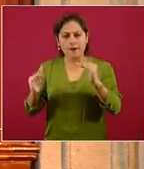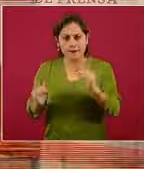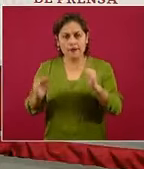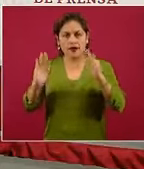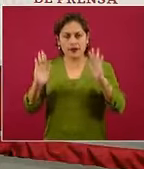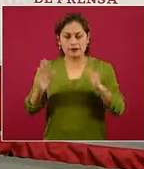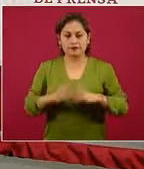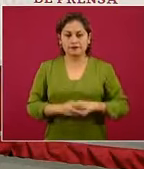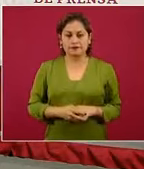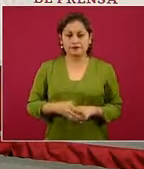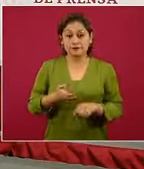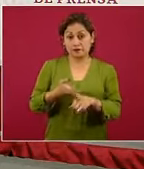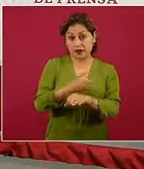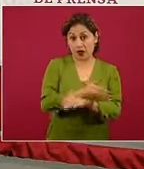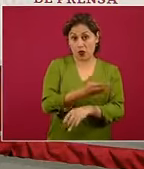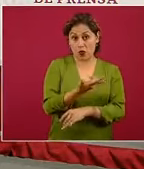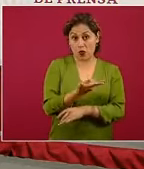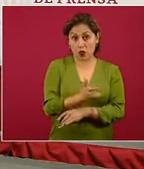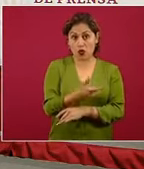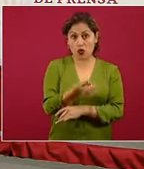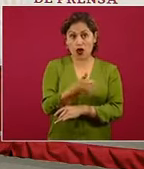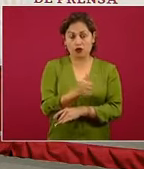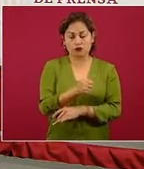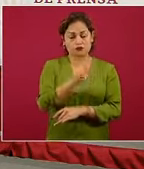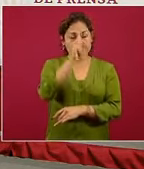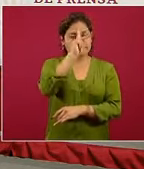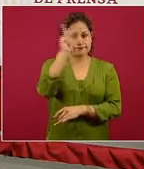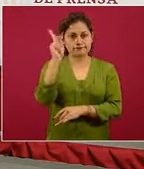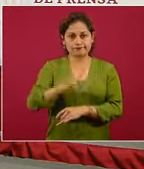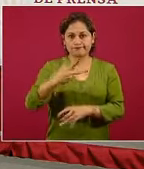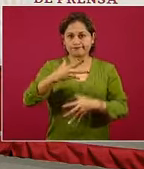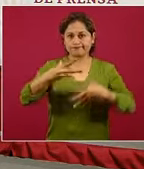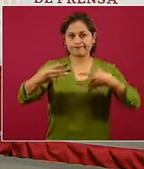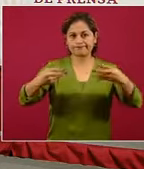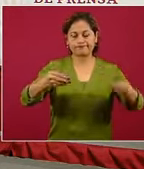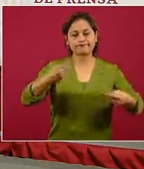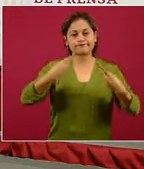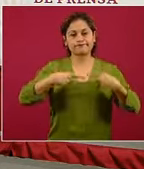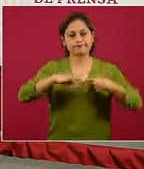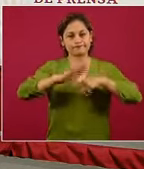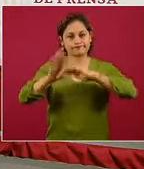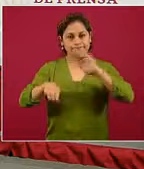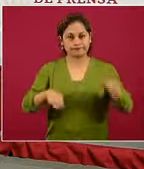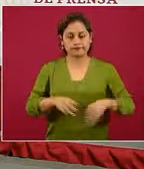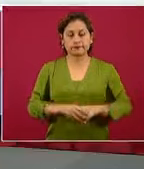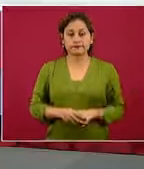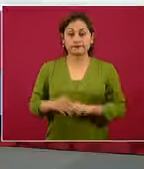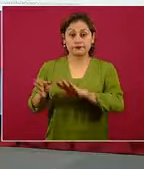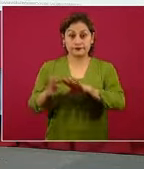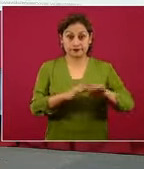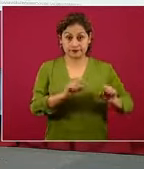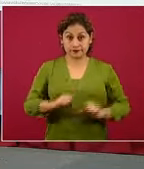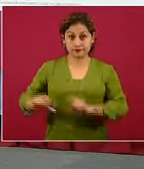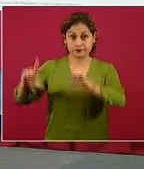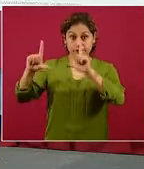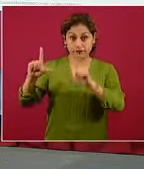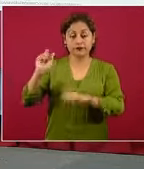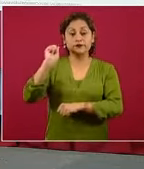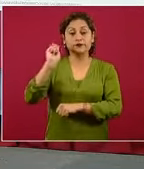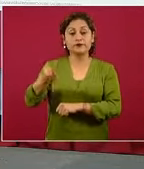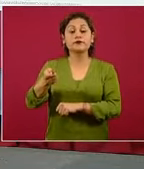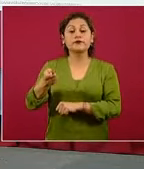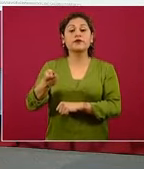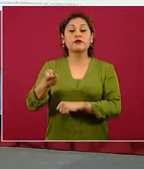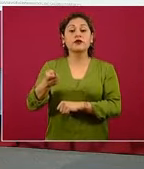primera ola de la epidemia en México. Veamos la siguiente diapositiva. Tenemos la ocupación